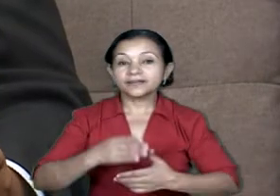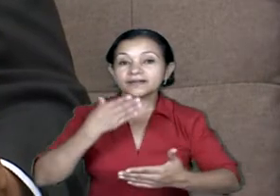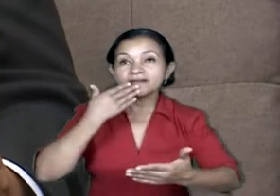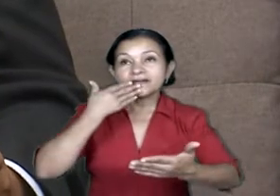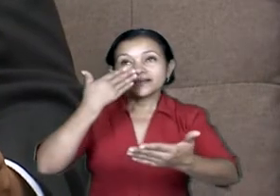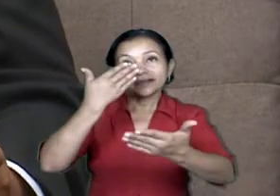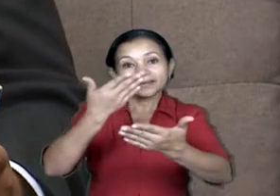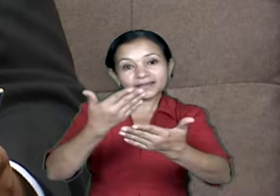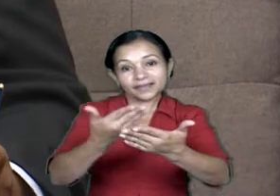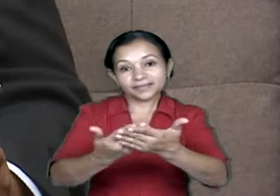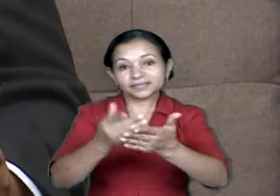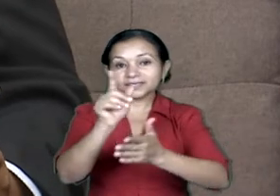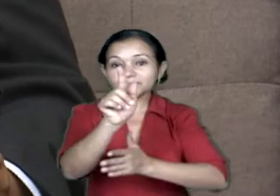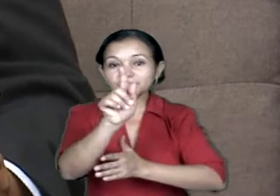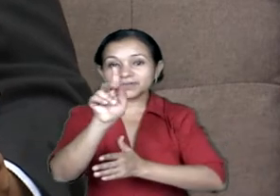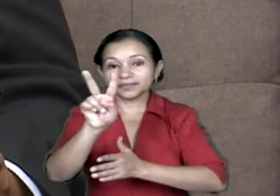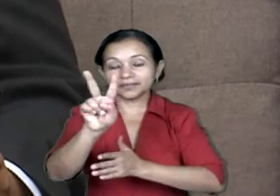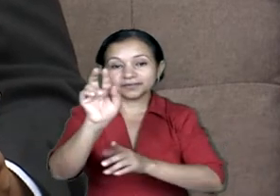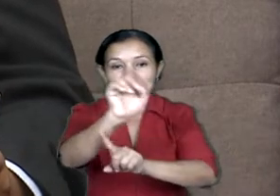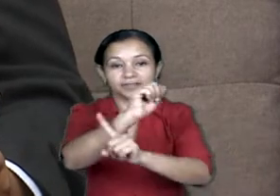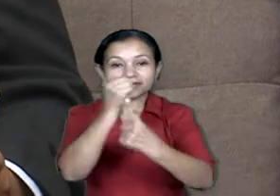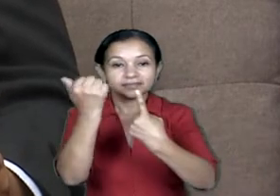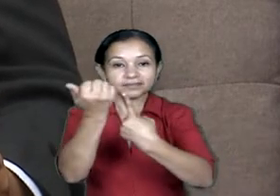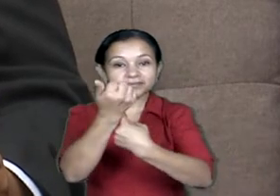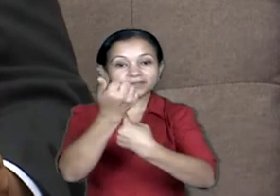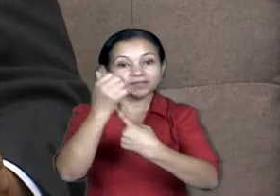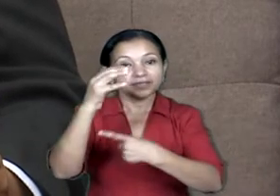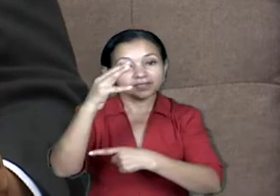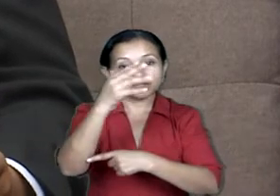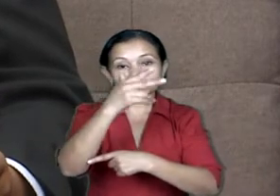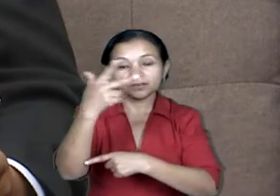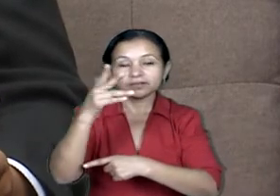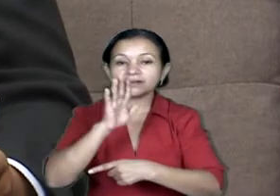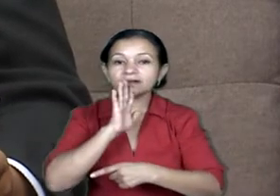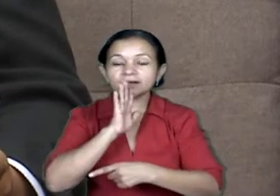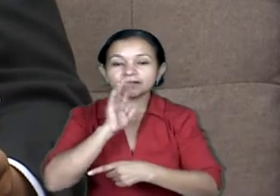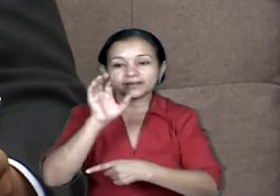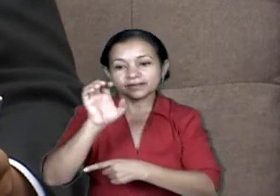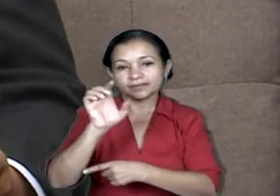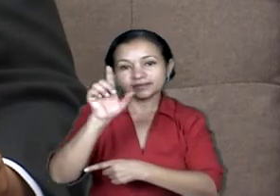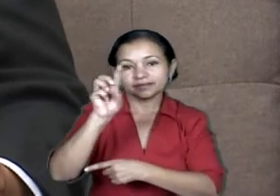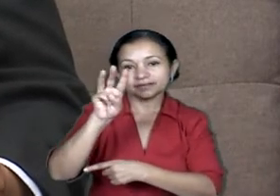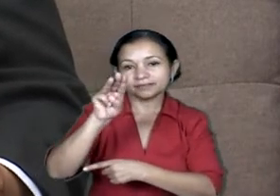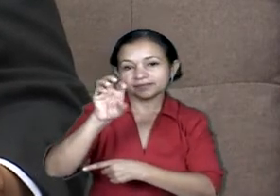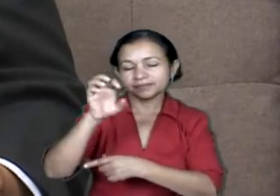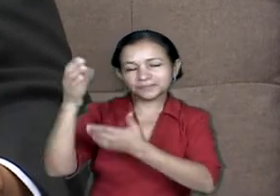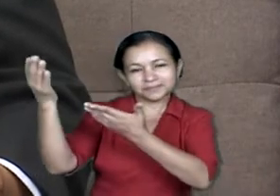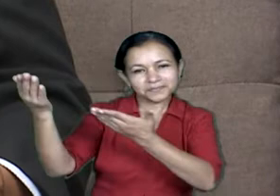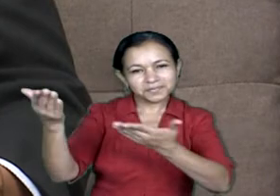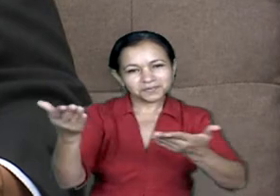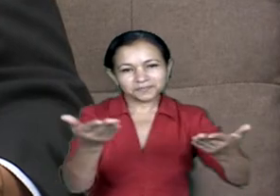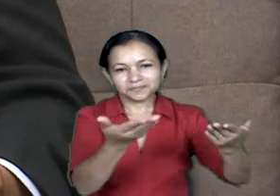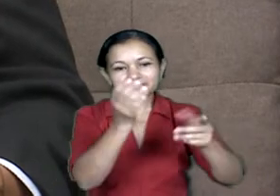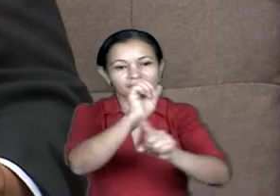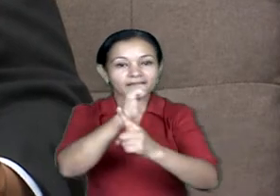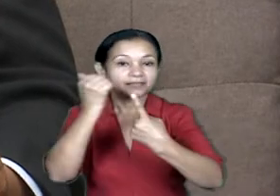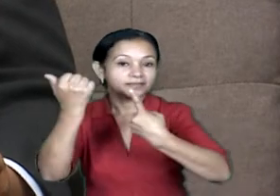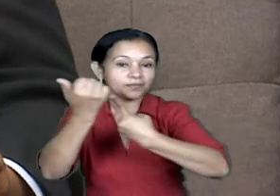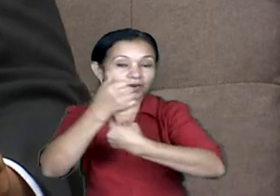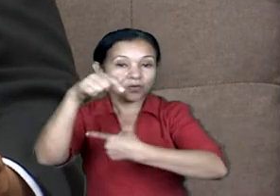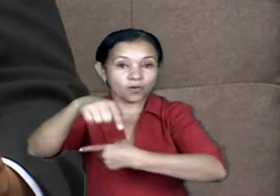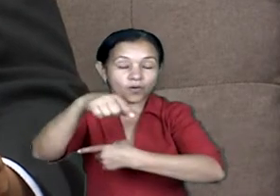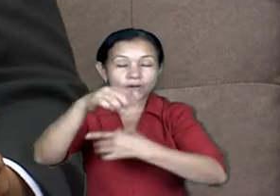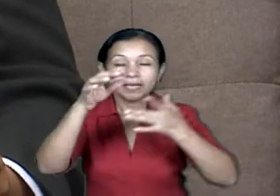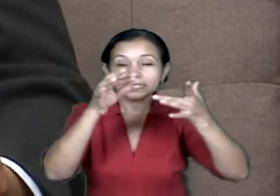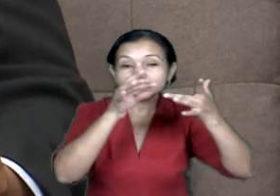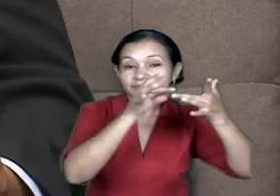Gracias por estar en sintonía del canal parlamentario, el canal de la Asamblea Nacional. Quienes habla es Elmer Marcy y le doy la más cordial bienvenida a su programa Desde el Parlamento. Hoy en una edición